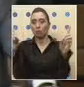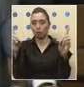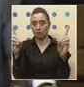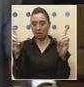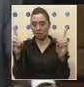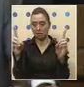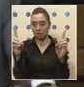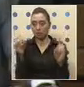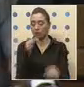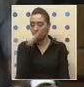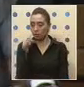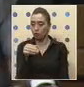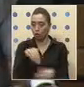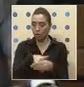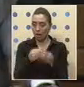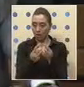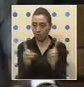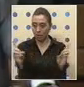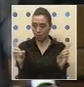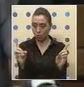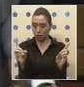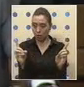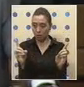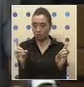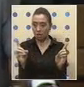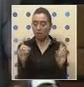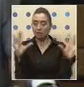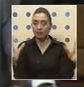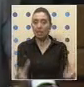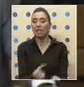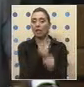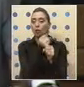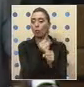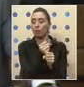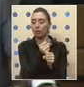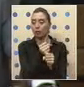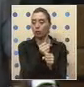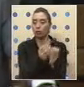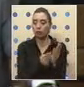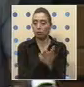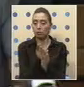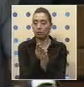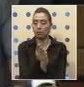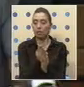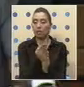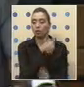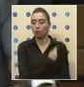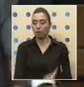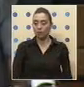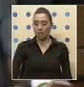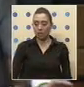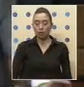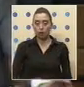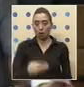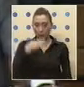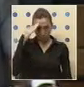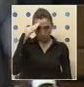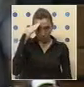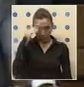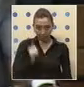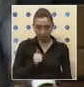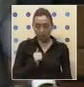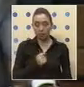Y quiero decirles que esa democracia tuvo que ser recuperada a partir del gobierno militar del presidente Allende, el presidente